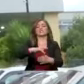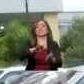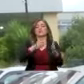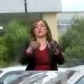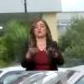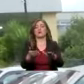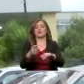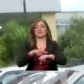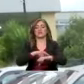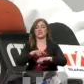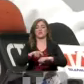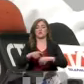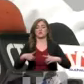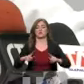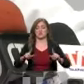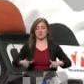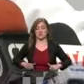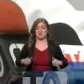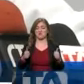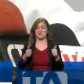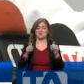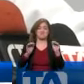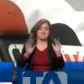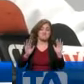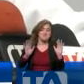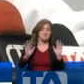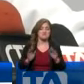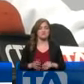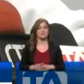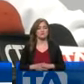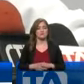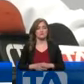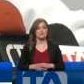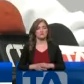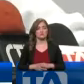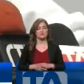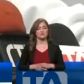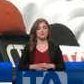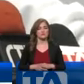su recuperación. Las condiciones siguen